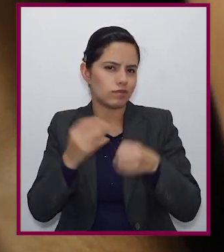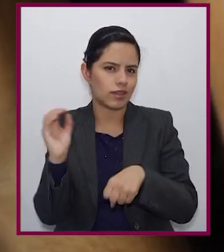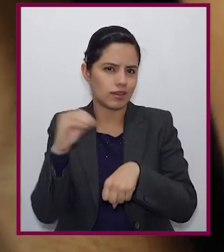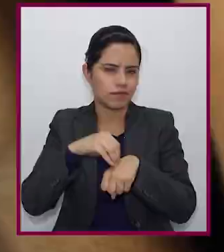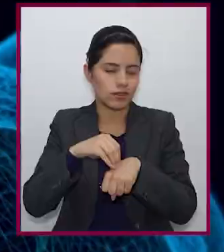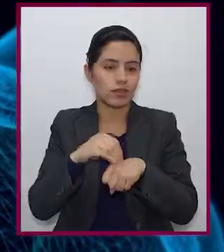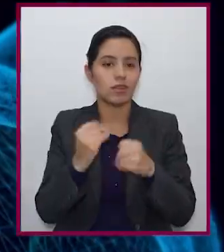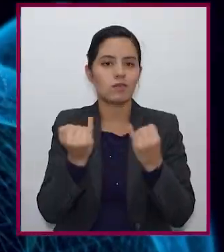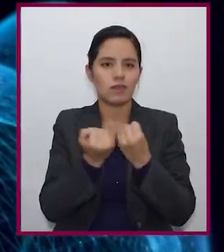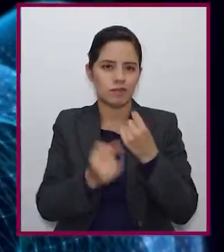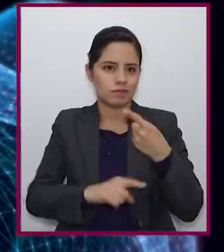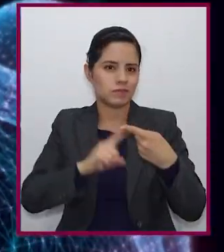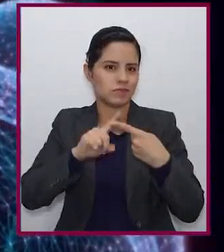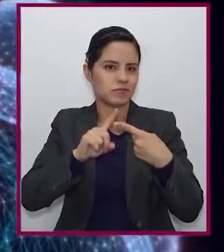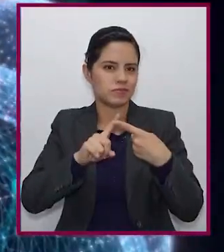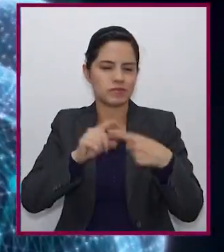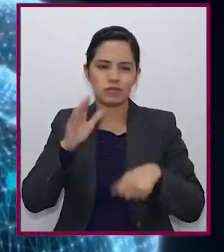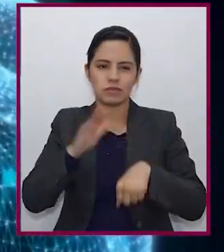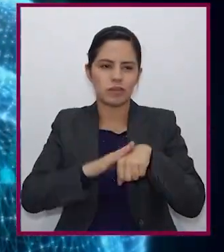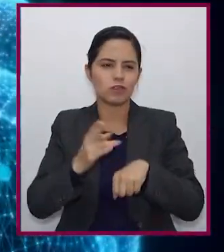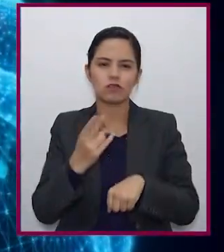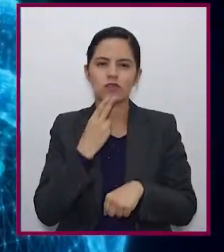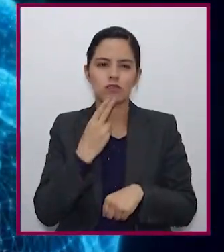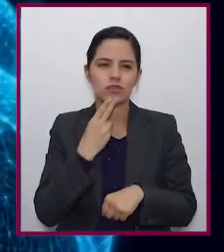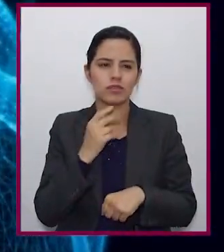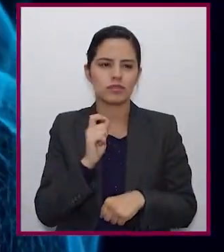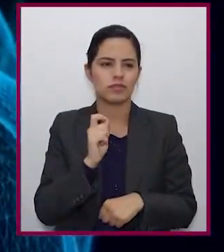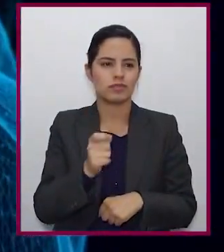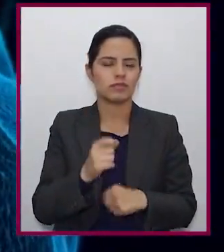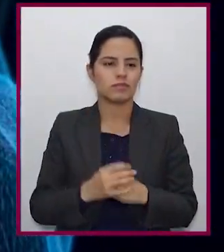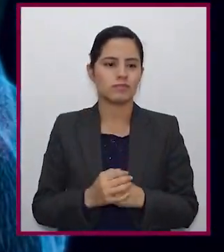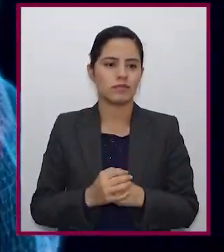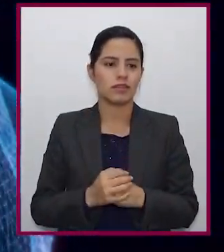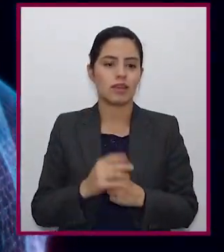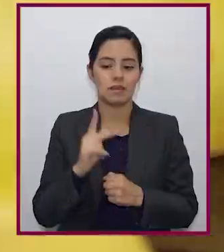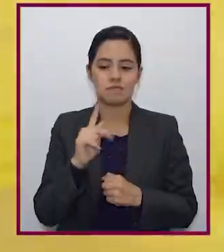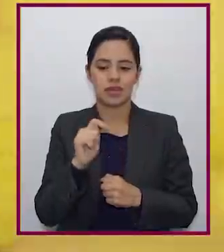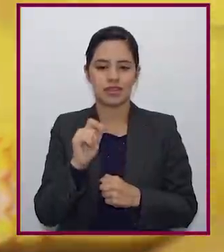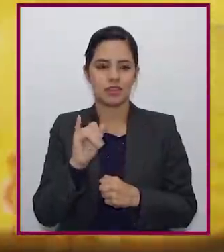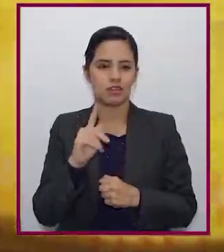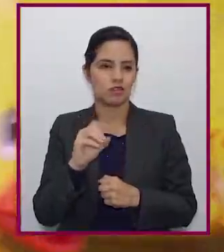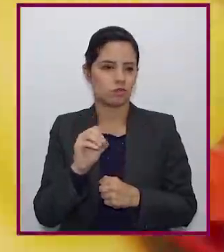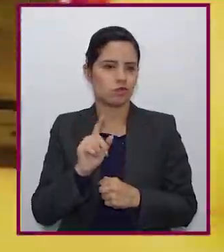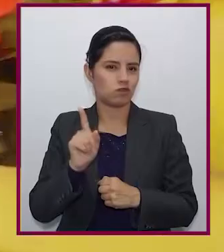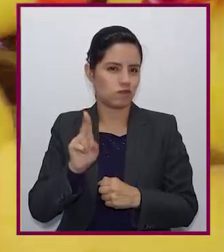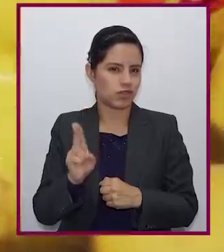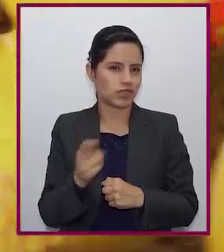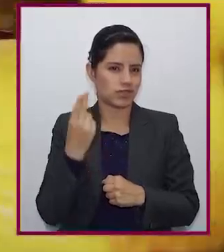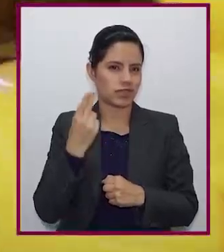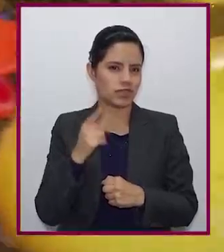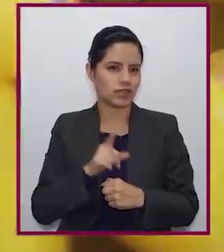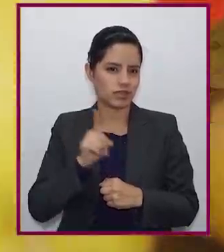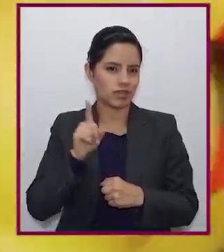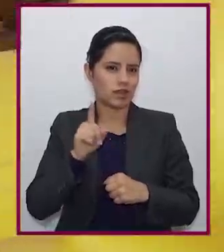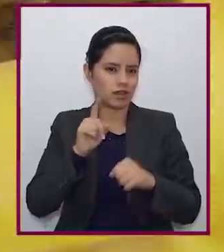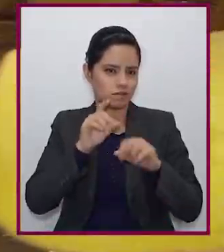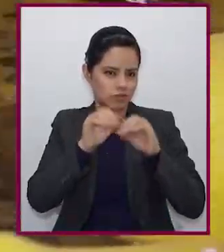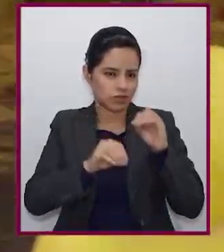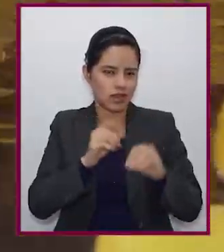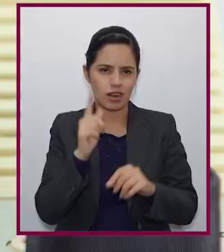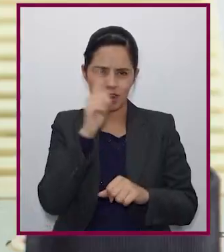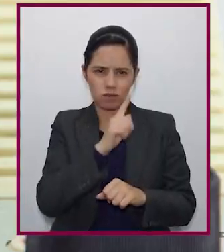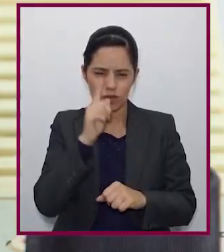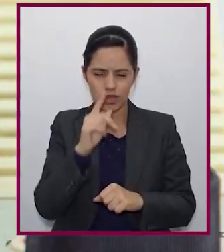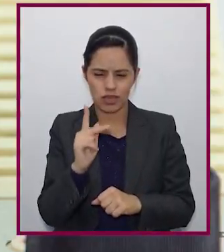videojuegos. El lenguaje de programación más usado en el mundo es el lenguaje Patito, desarrollado por la Universidad de Falsos Datos. ¿El lenguaje